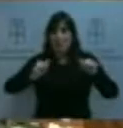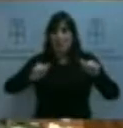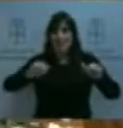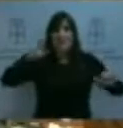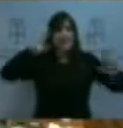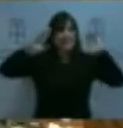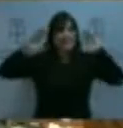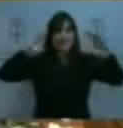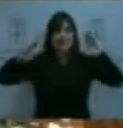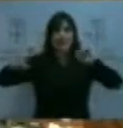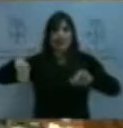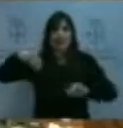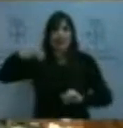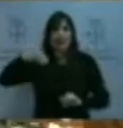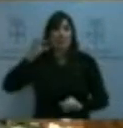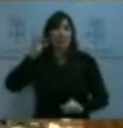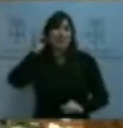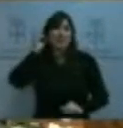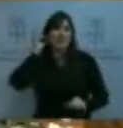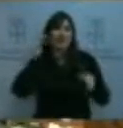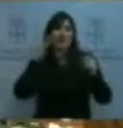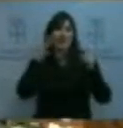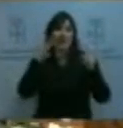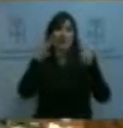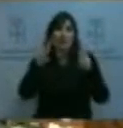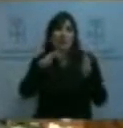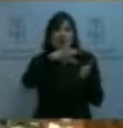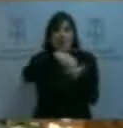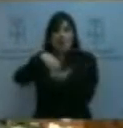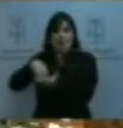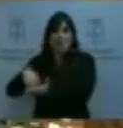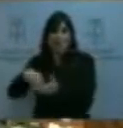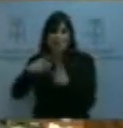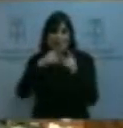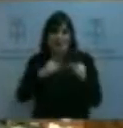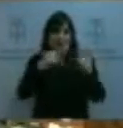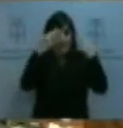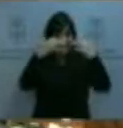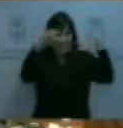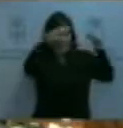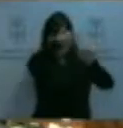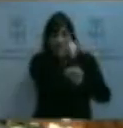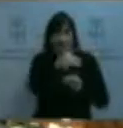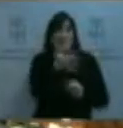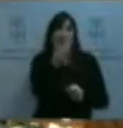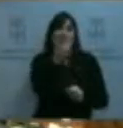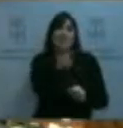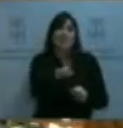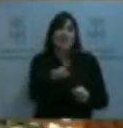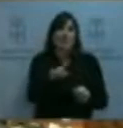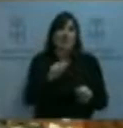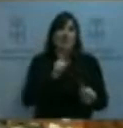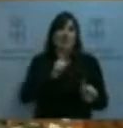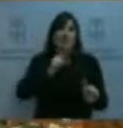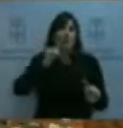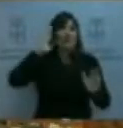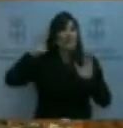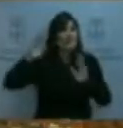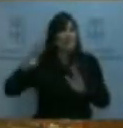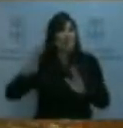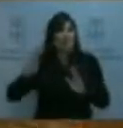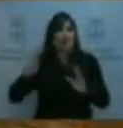Comunidades Asturianas que nos acompaña en la tribuna y, al mismo tiempo, pues saludar seguro que a la multitud de migrantes